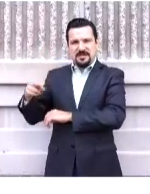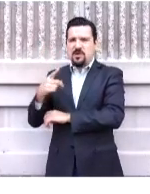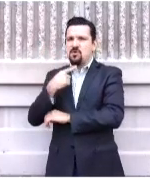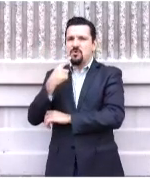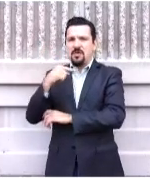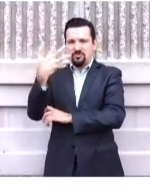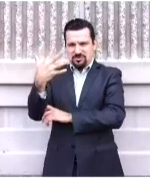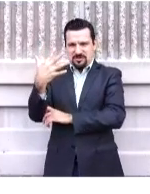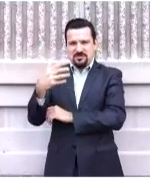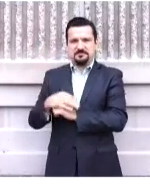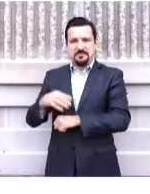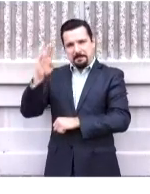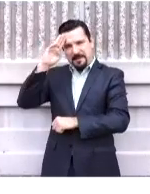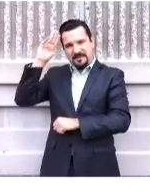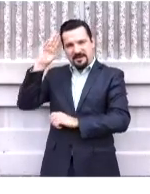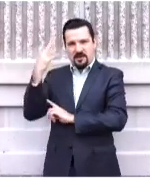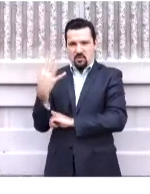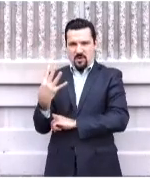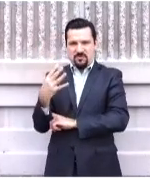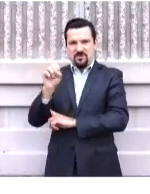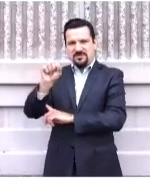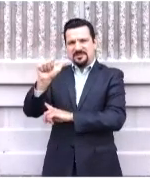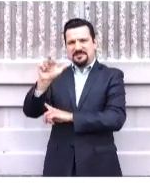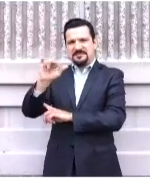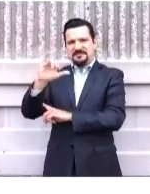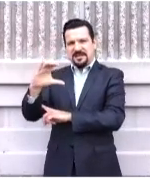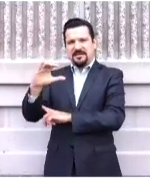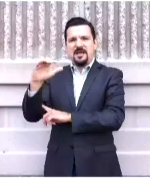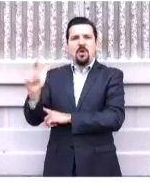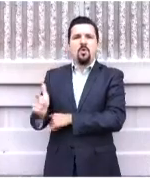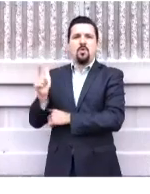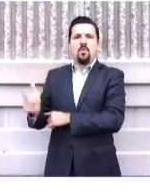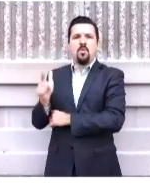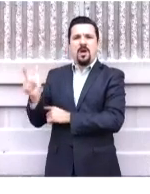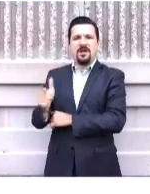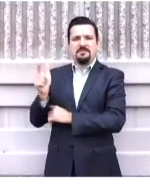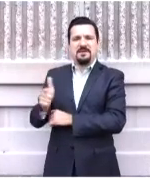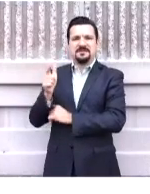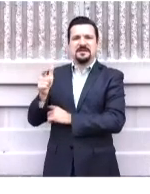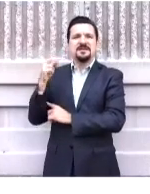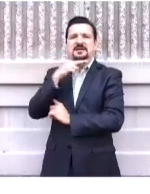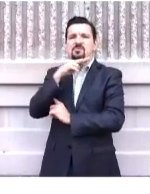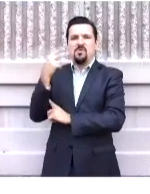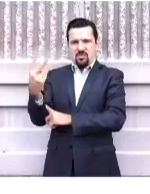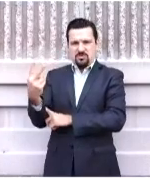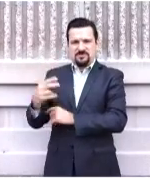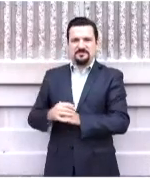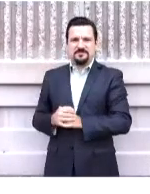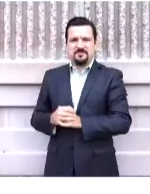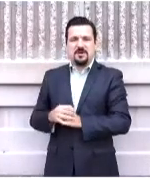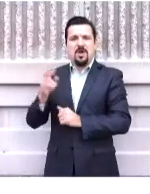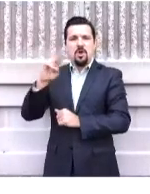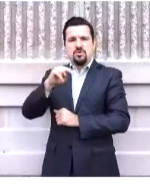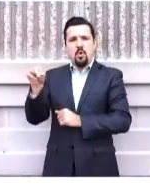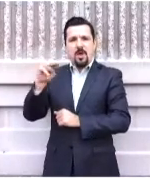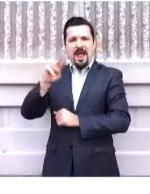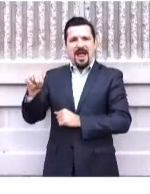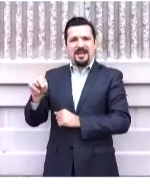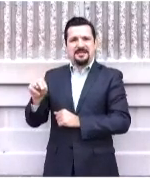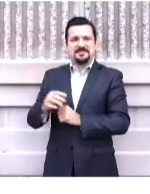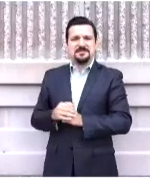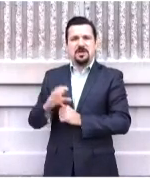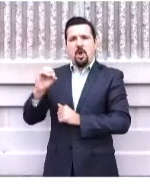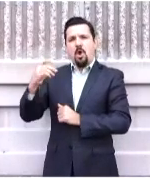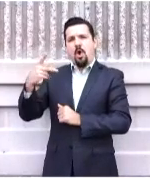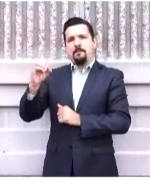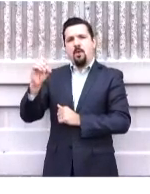4, Sárik, Guaymas y Navojoa 2, Nogales, Guatabampo y Opodepe 1 cada uno.